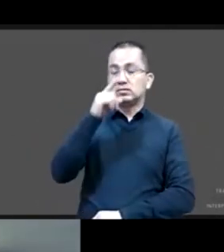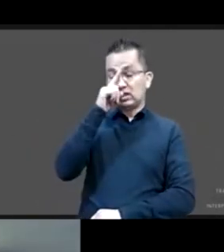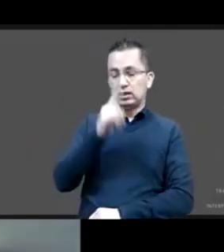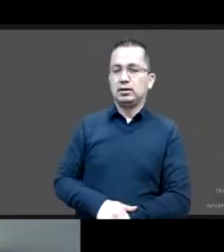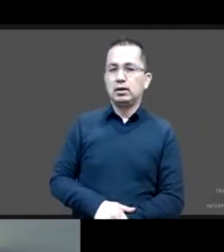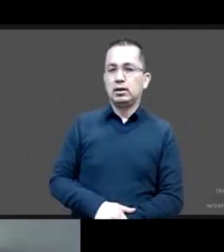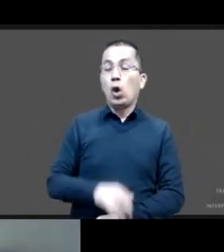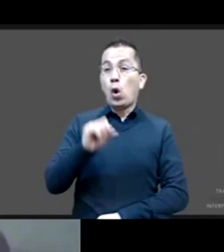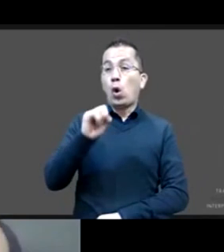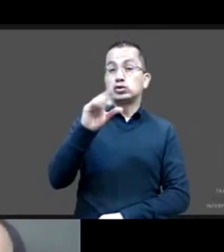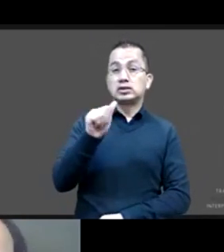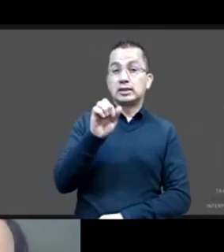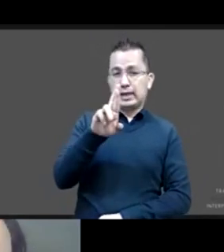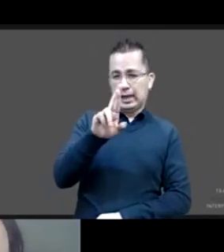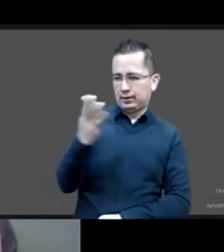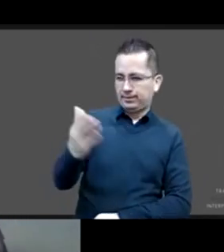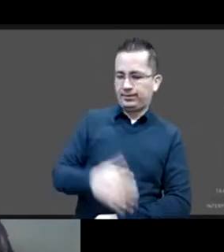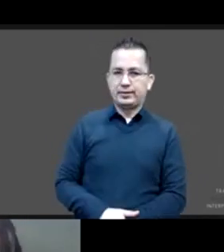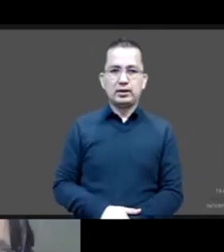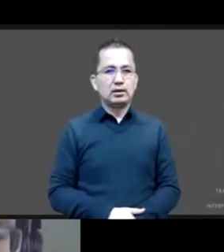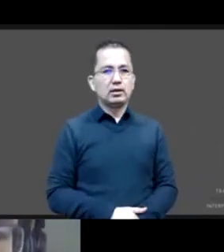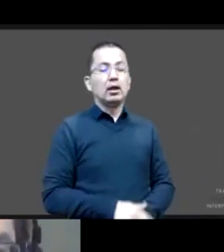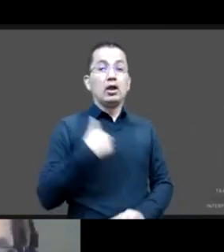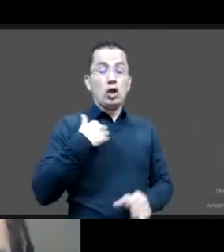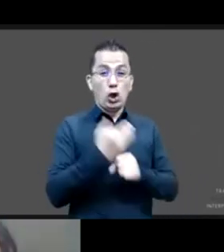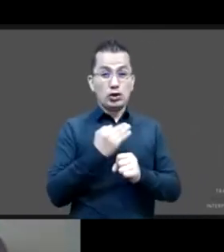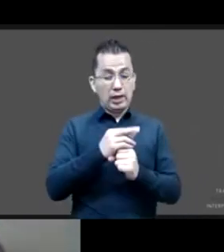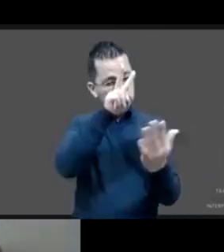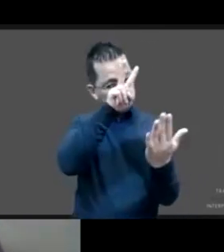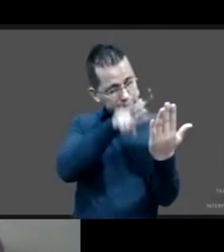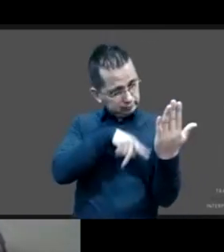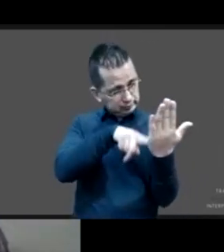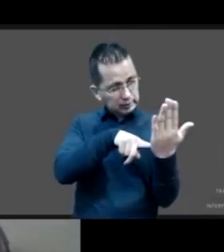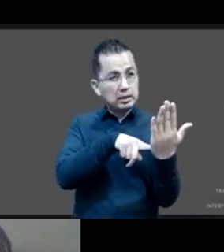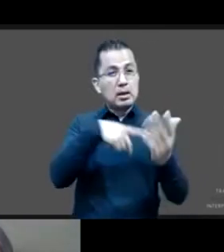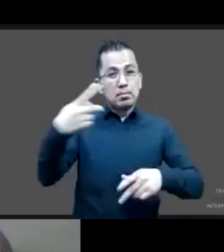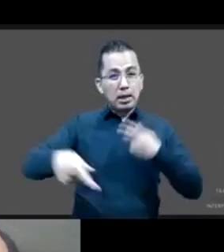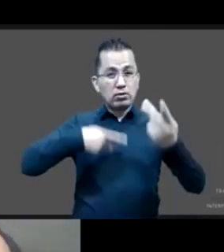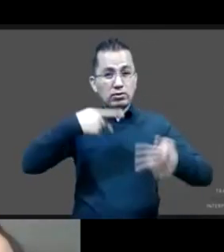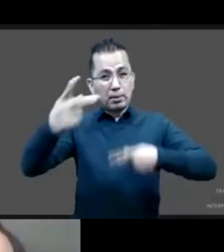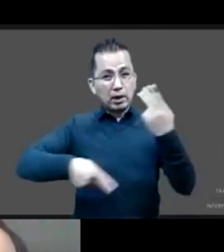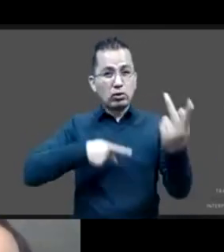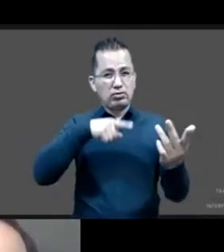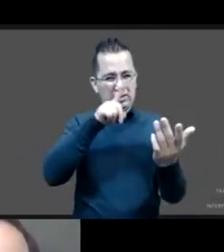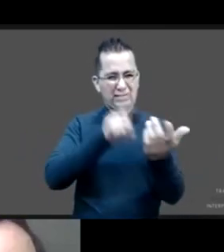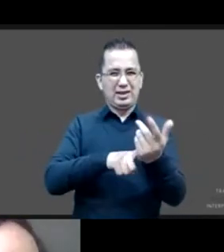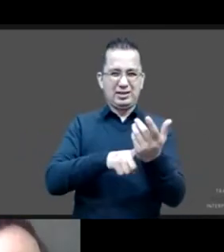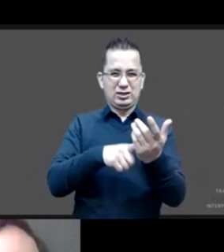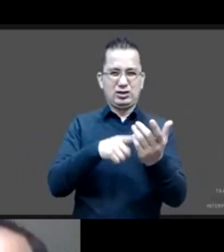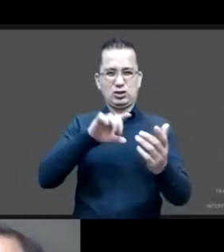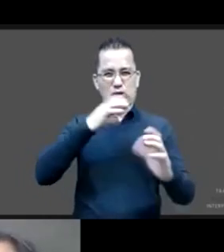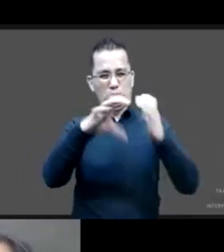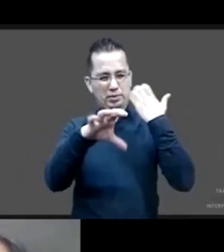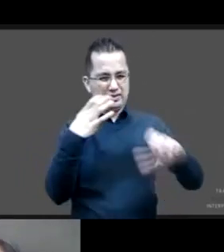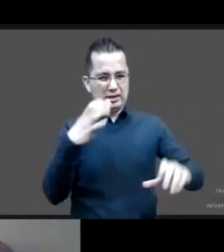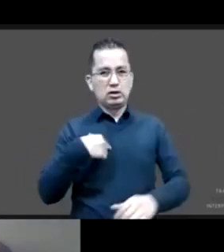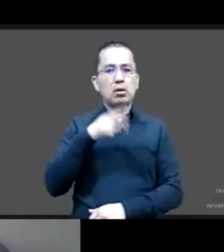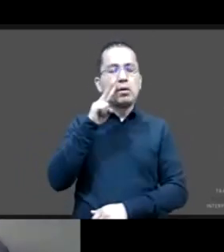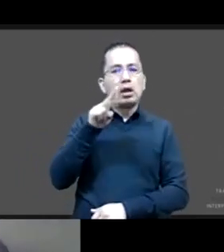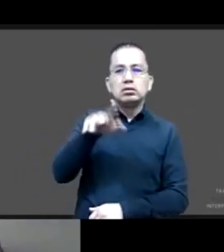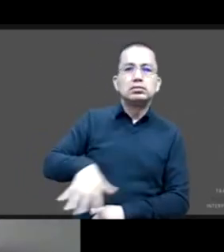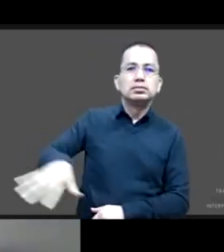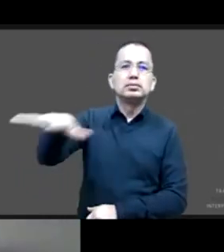es mucha angustia mucha pregunta por el cómo y me parece que